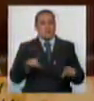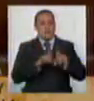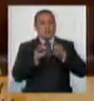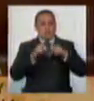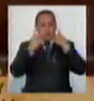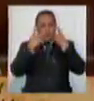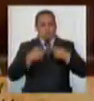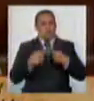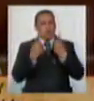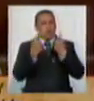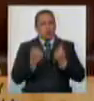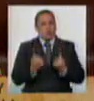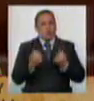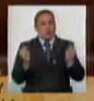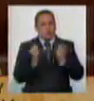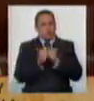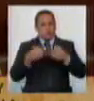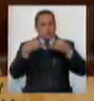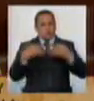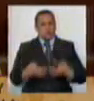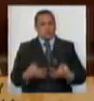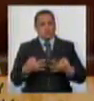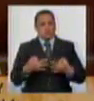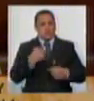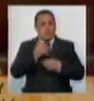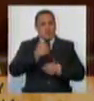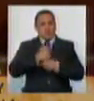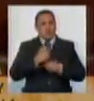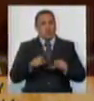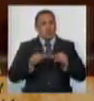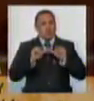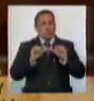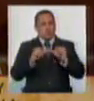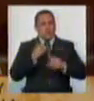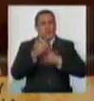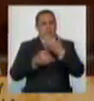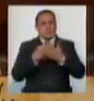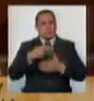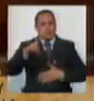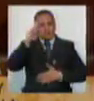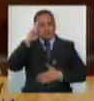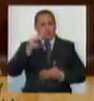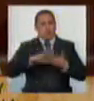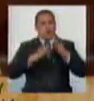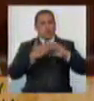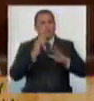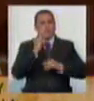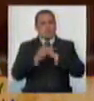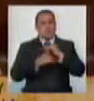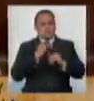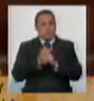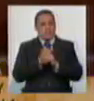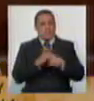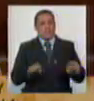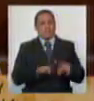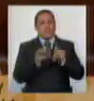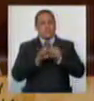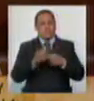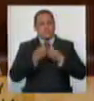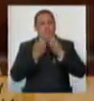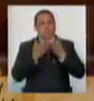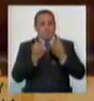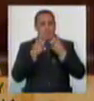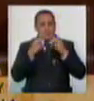solidez de nuestra economía y su estabilidad jurídica siguen generando confianza en la comunidad internacional, y una expresión de